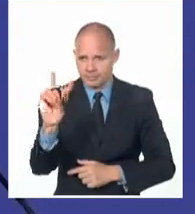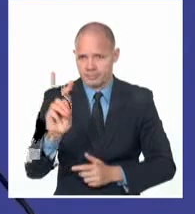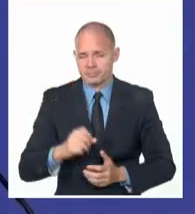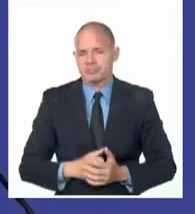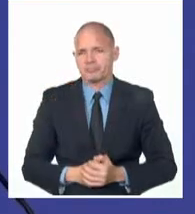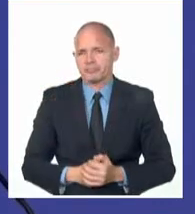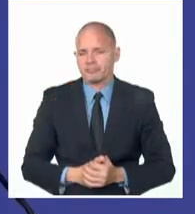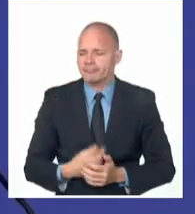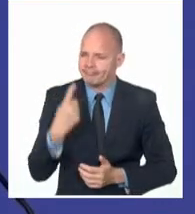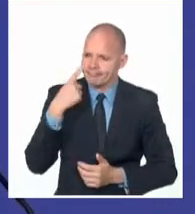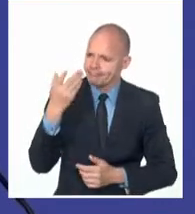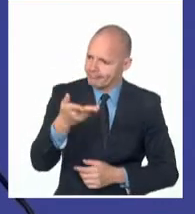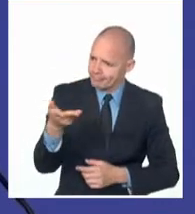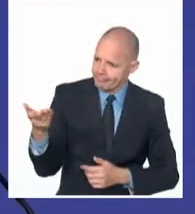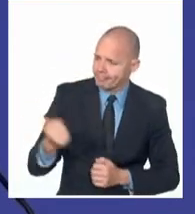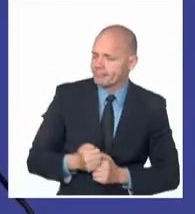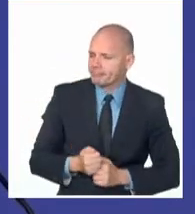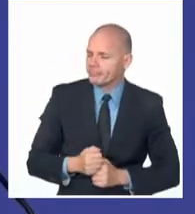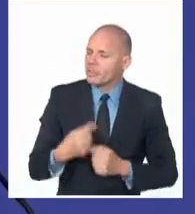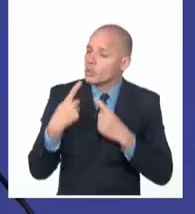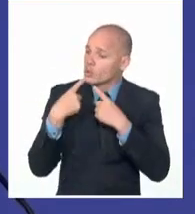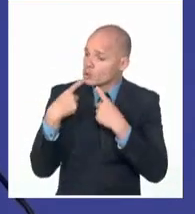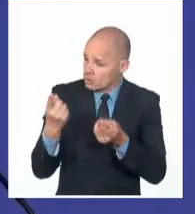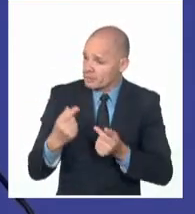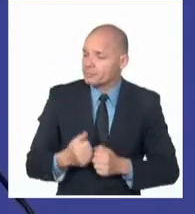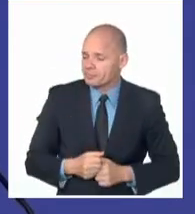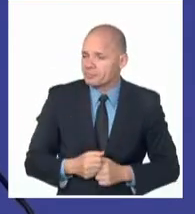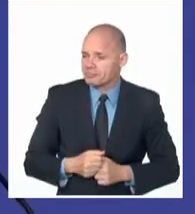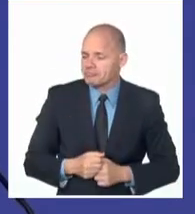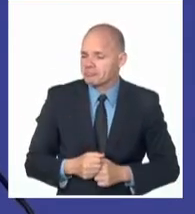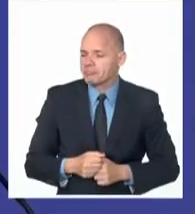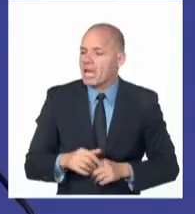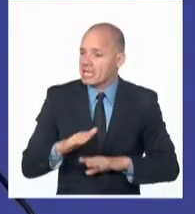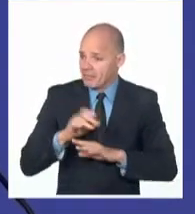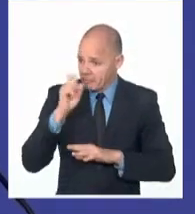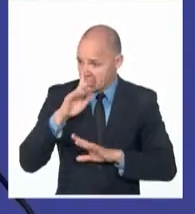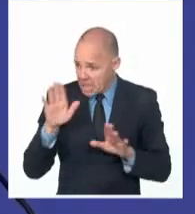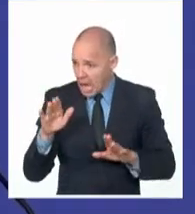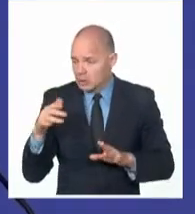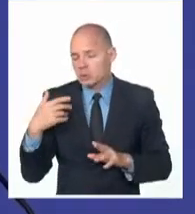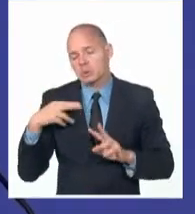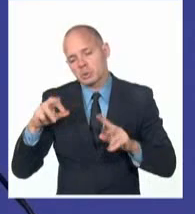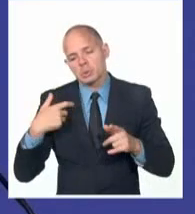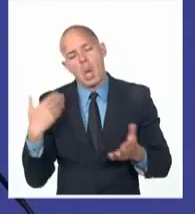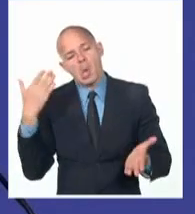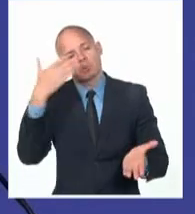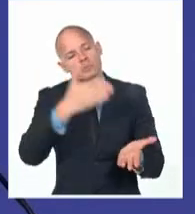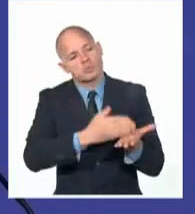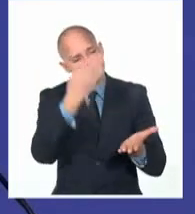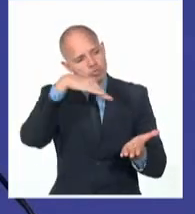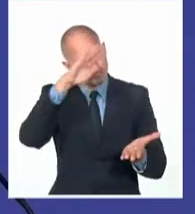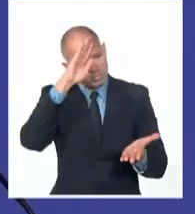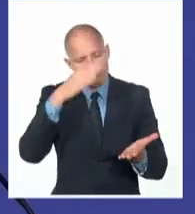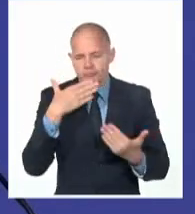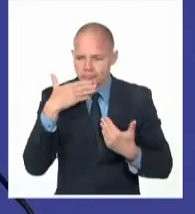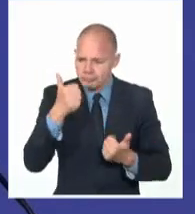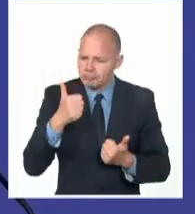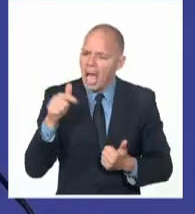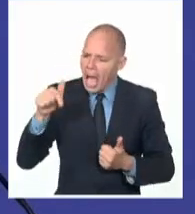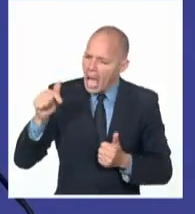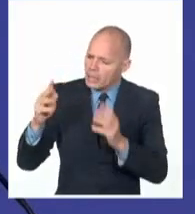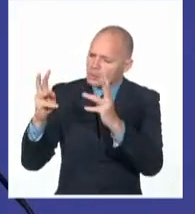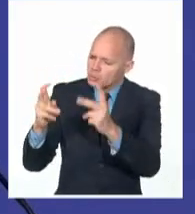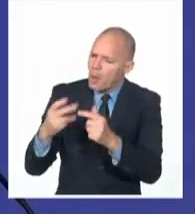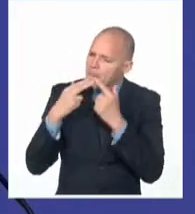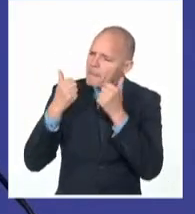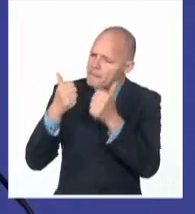Estimados colegas, les confieso que regresamos satisfechos por los resultados alcanzados y más comprometidos